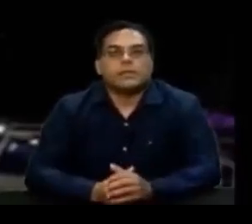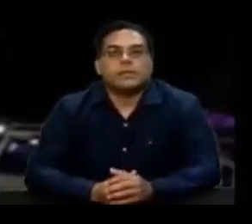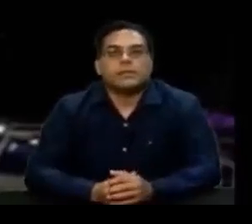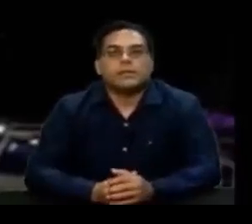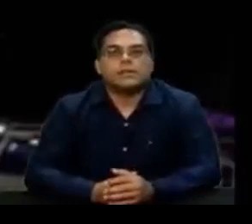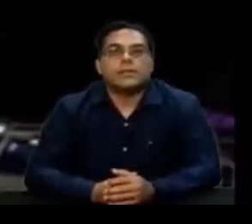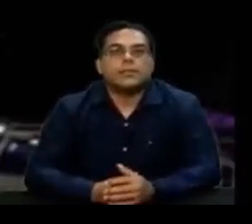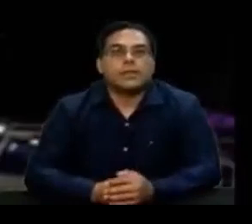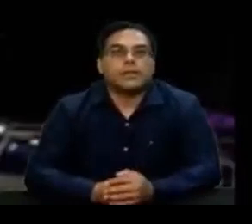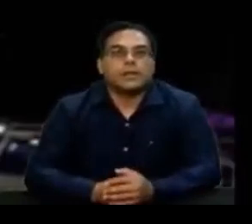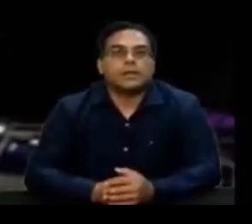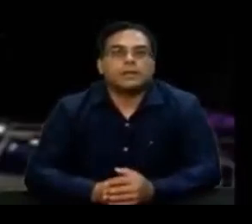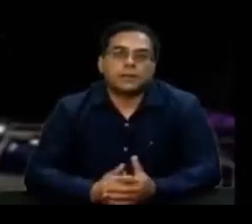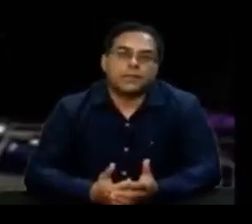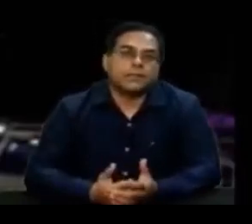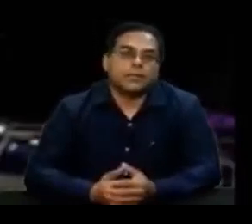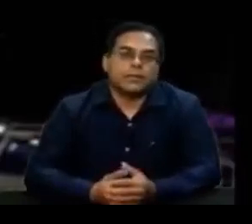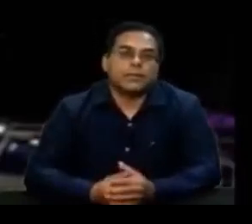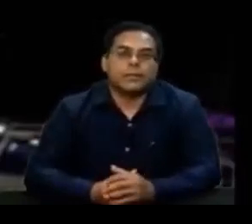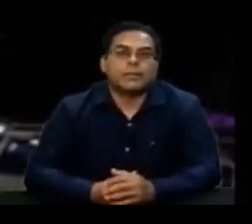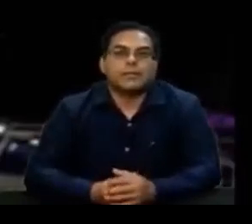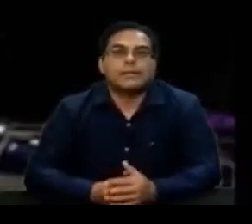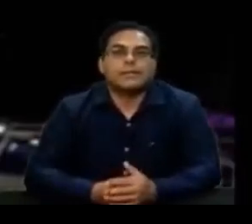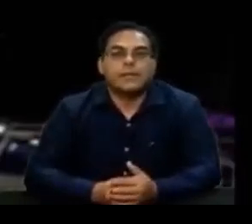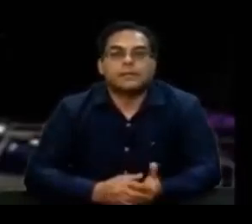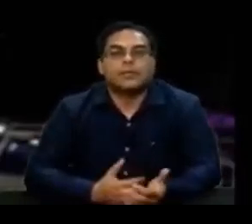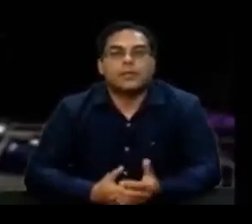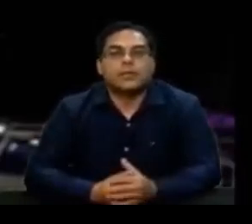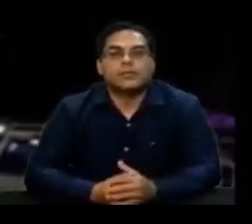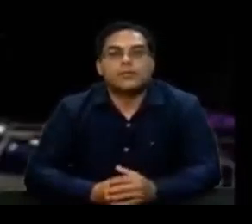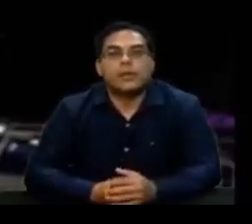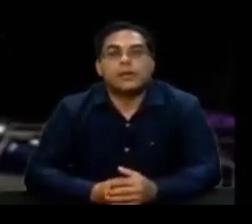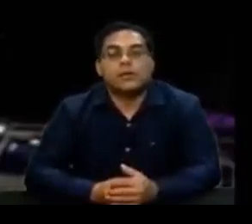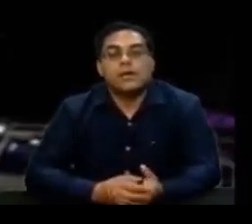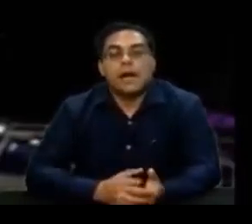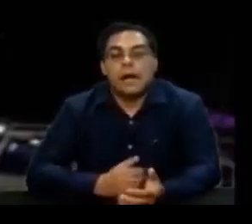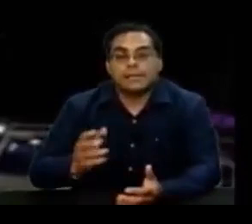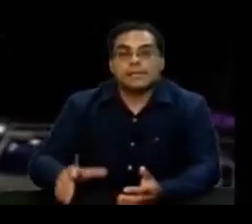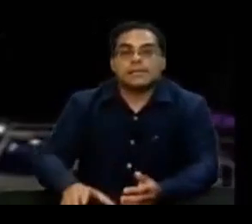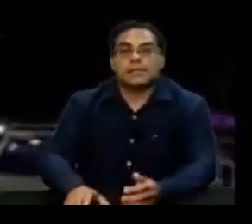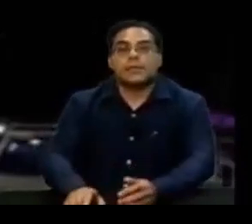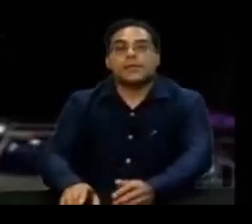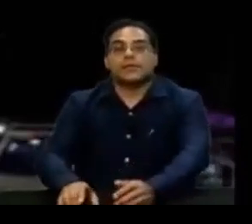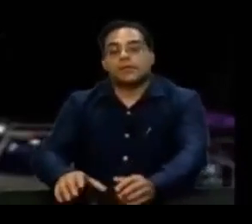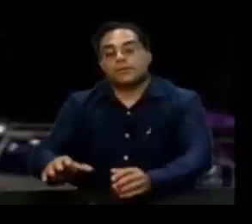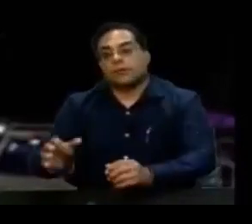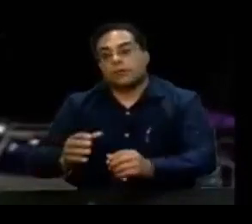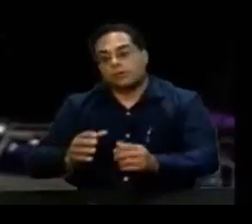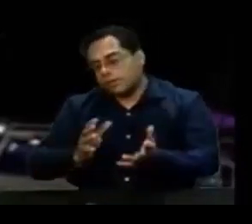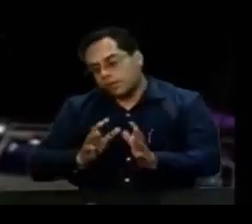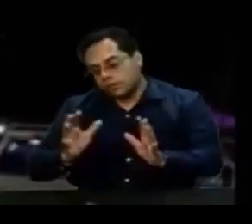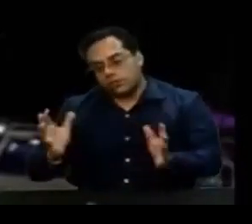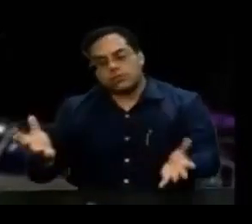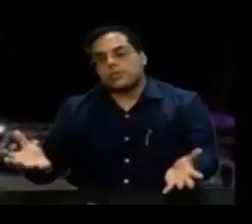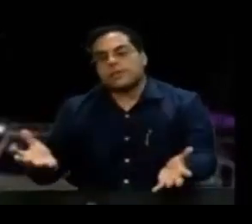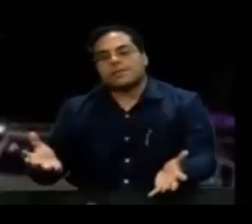Entonces, sabemos que el tratamiento evidentemente va a ser diferente, un poco más complejo. A veces se pueden ir algunas fracturas. Recuerden